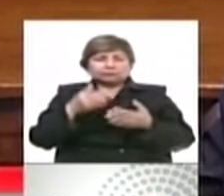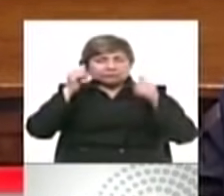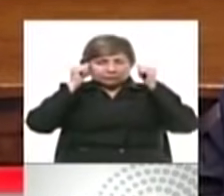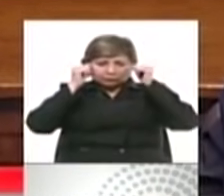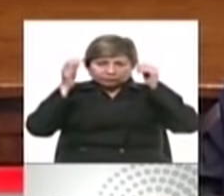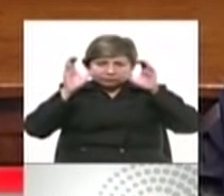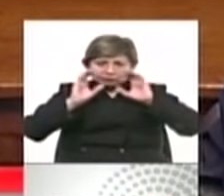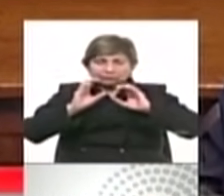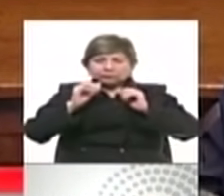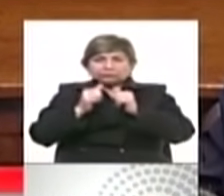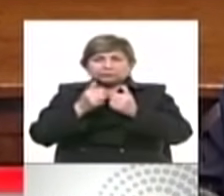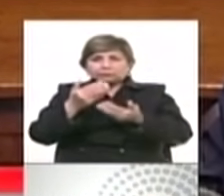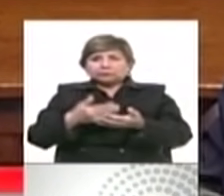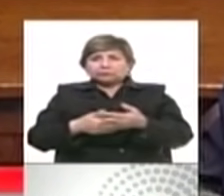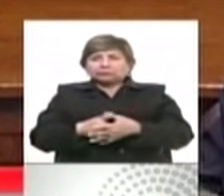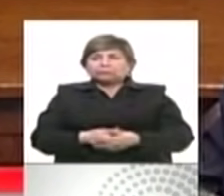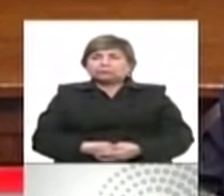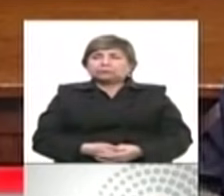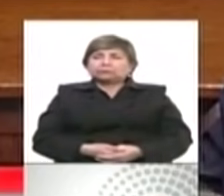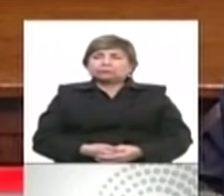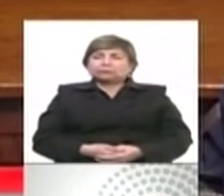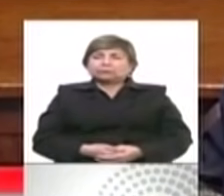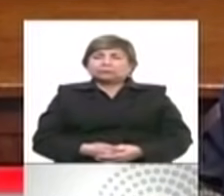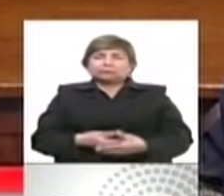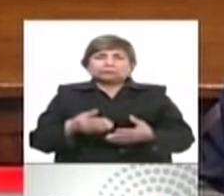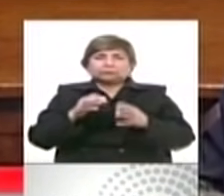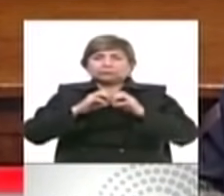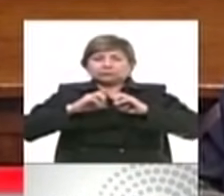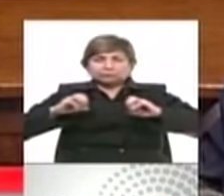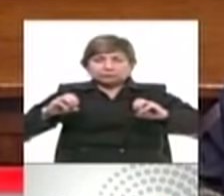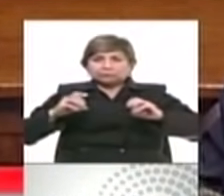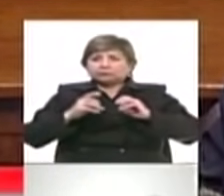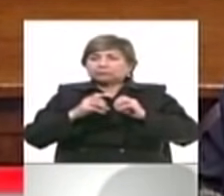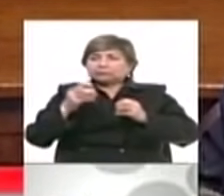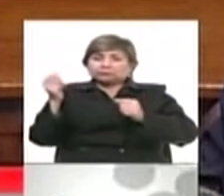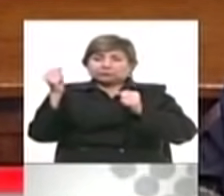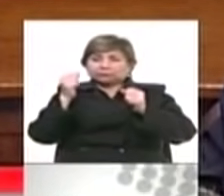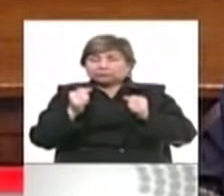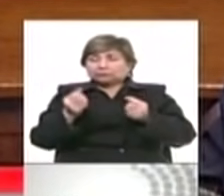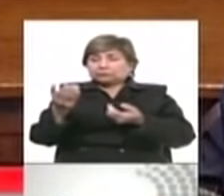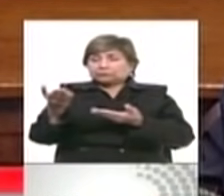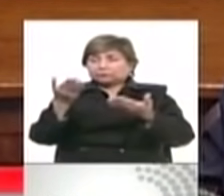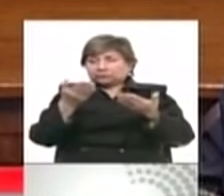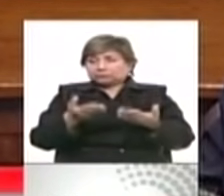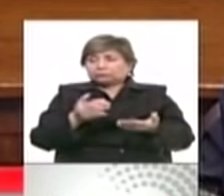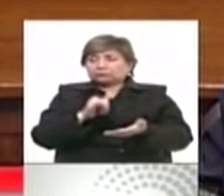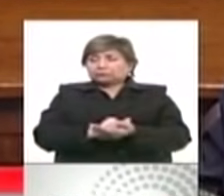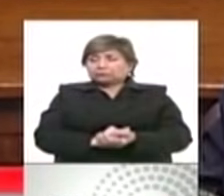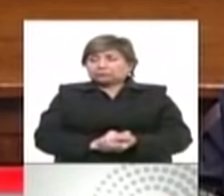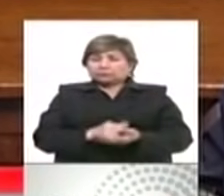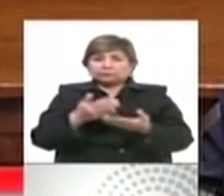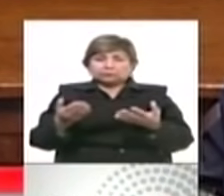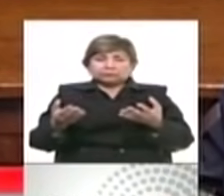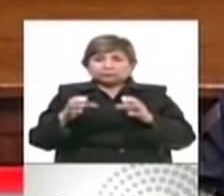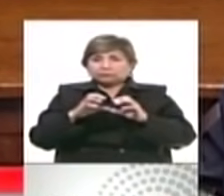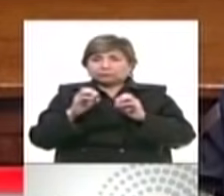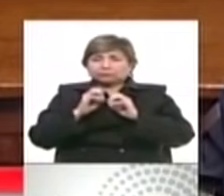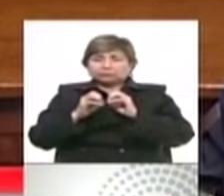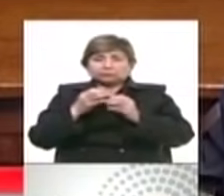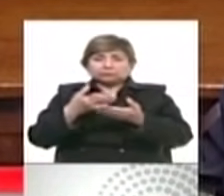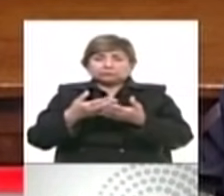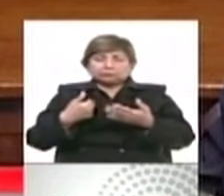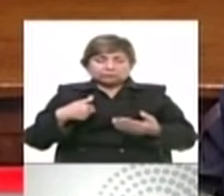constitucional, yo quería comprender qué es lo que usted quiere decir cuando ustedes dicen que son un partido